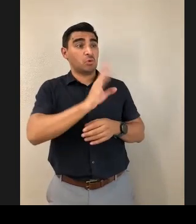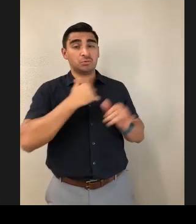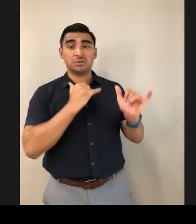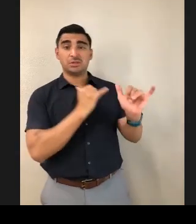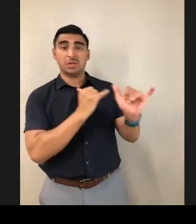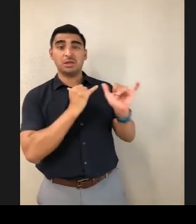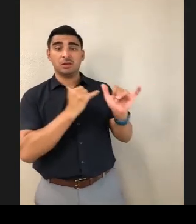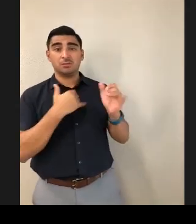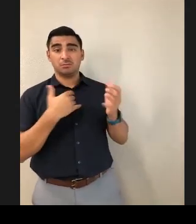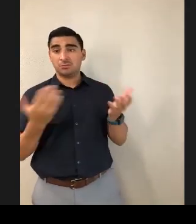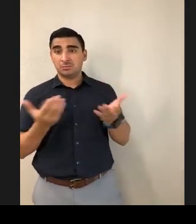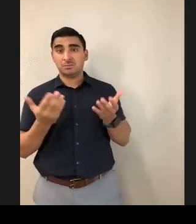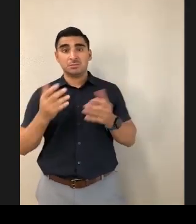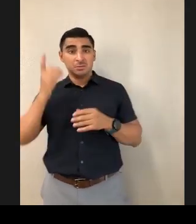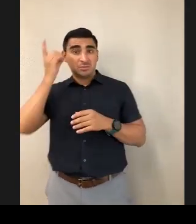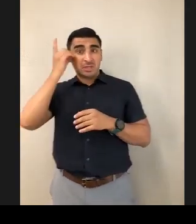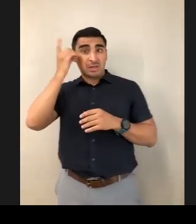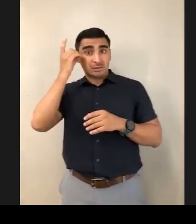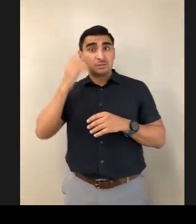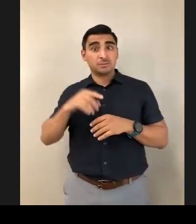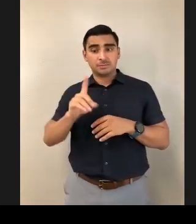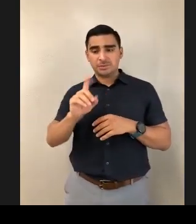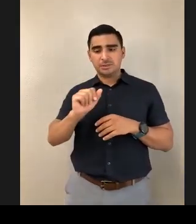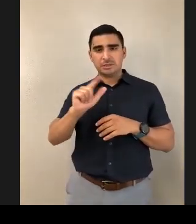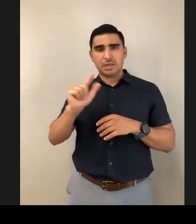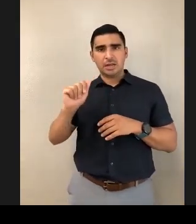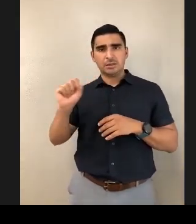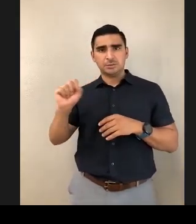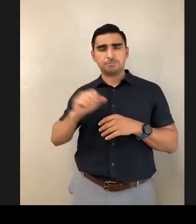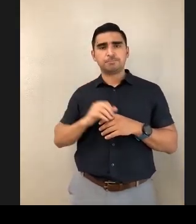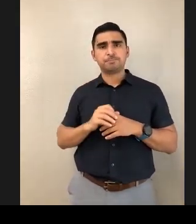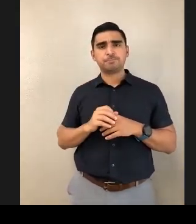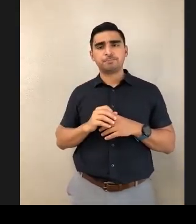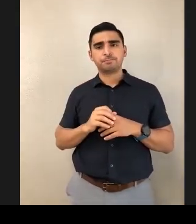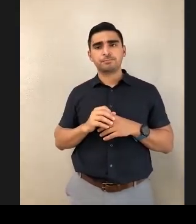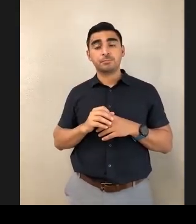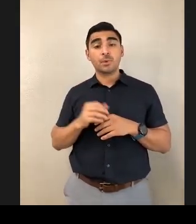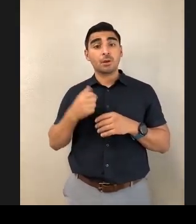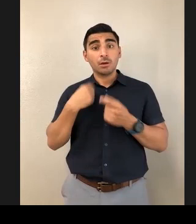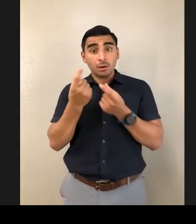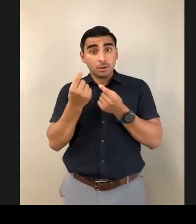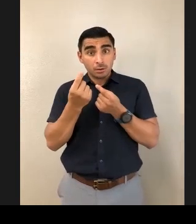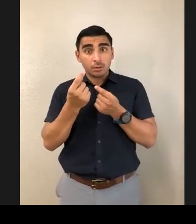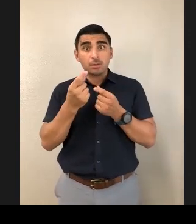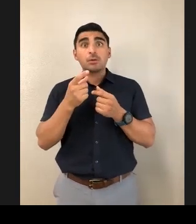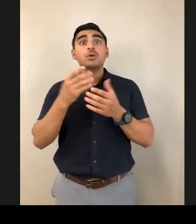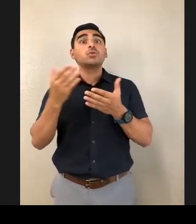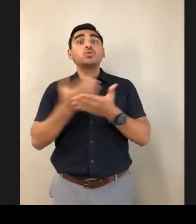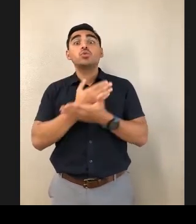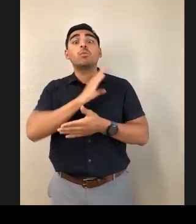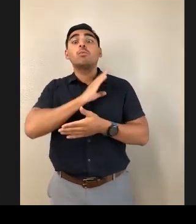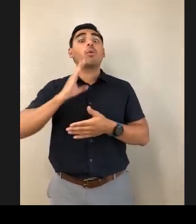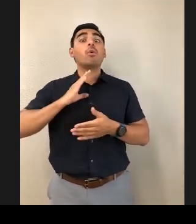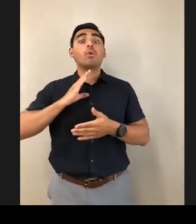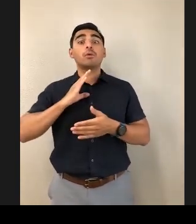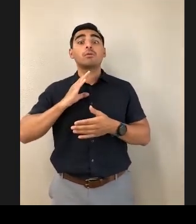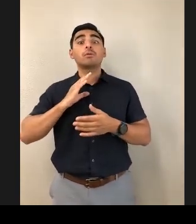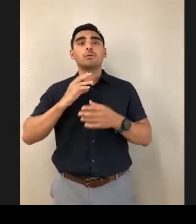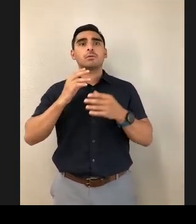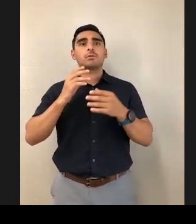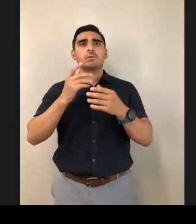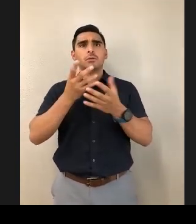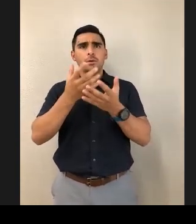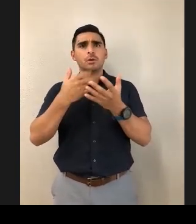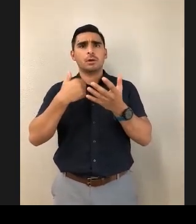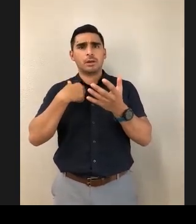de casos. Por ejemplo, en Dallas, con los nuevos miembros,